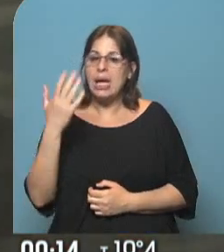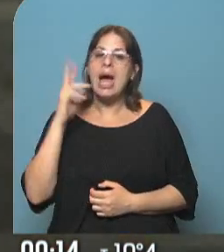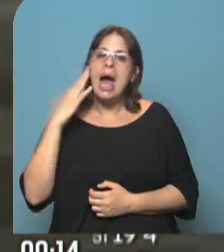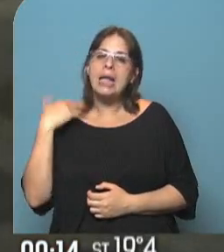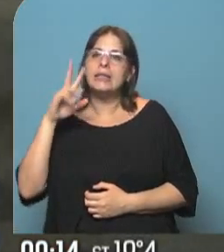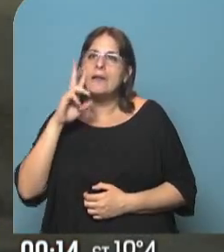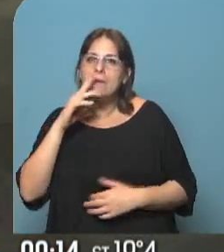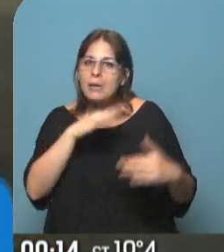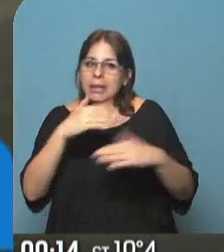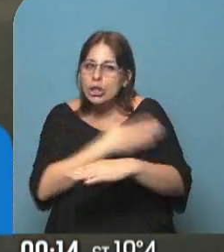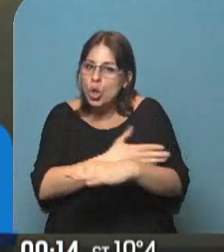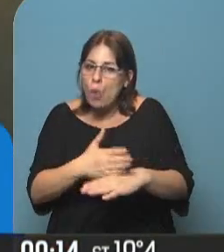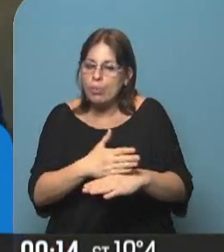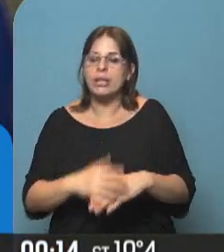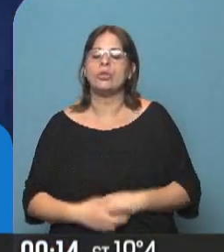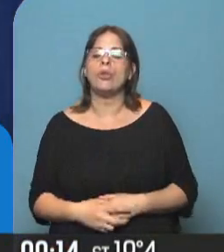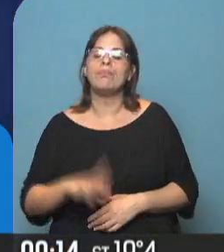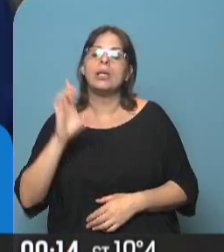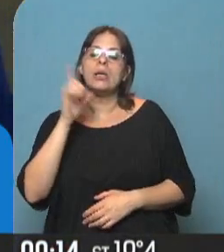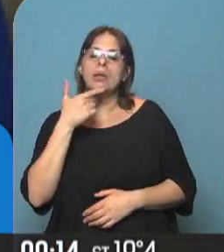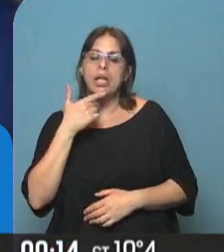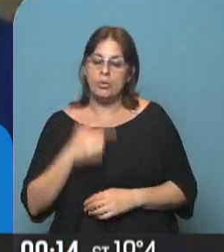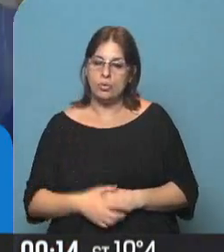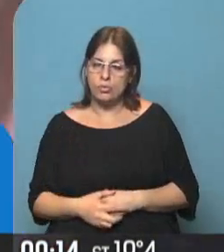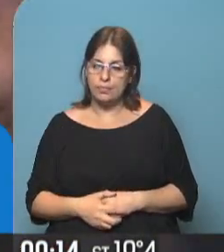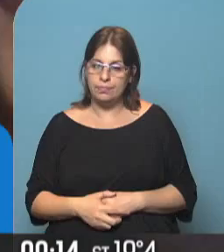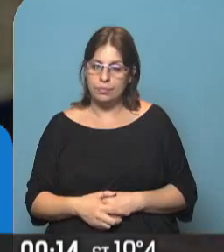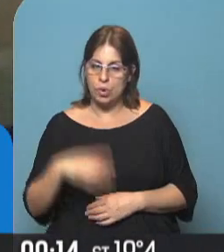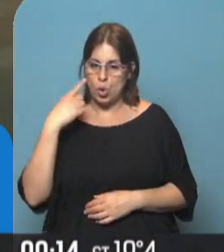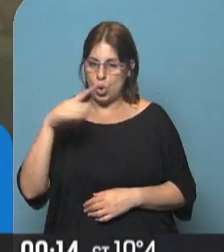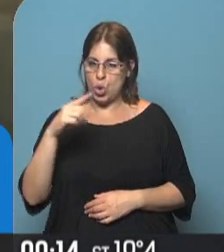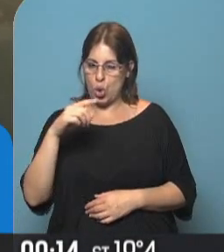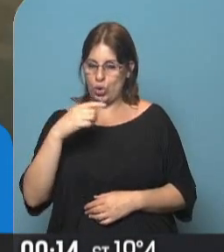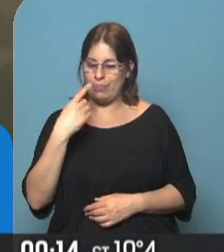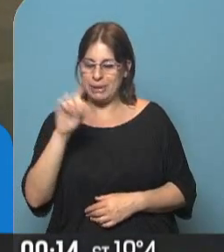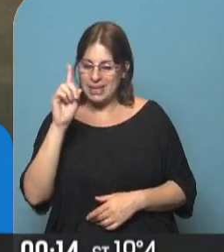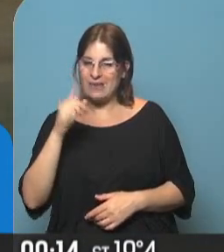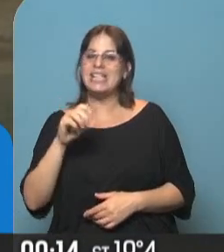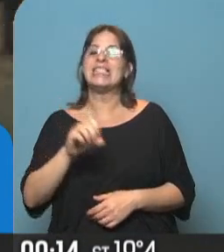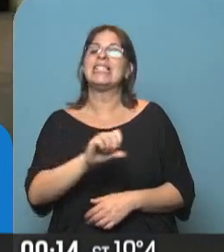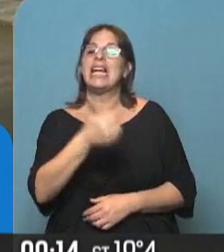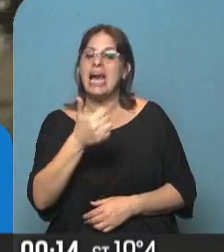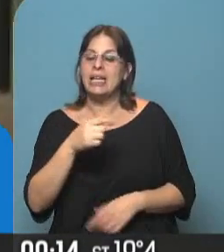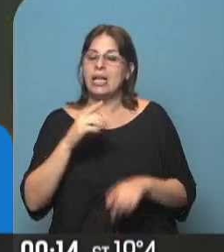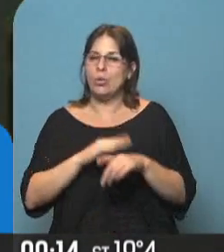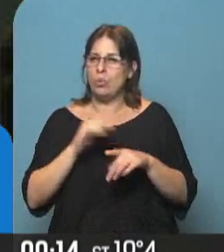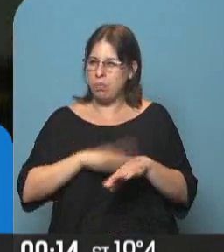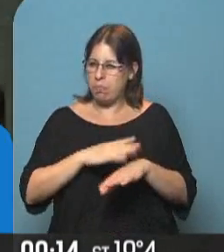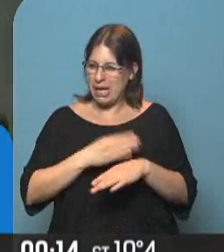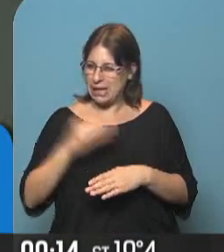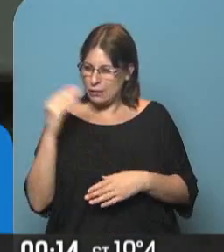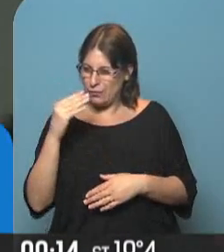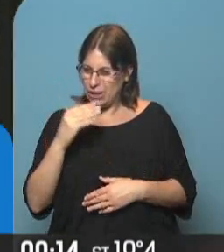partido. Y Lanús ha logrado un triunfo histórico, no solamente por clasificarse para la final de